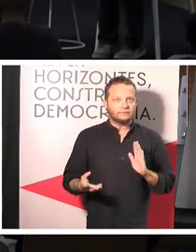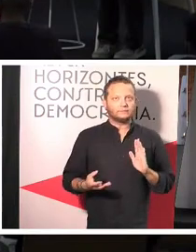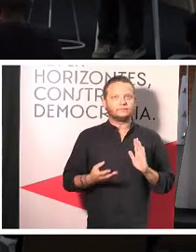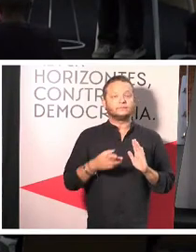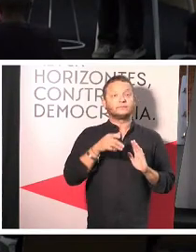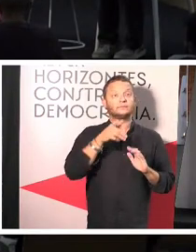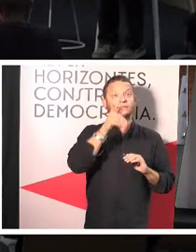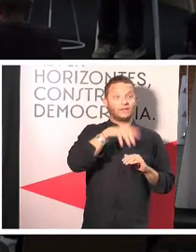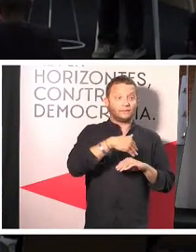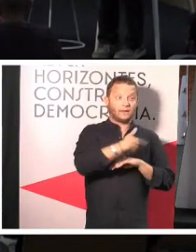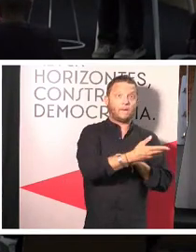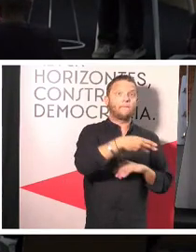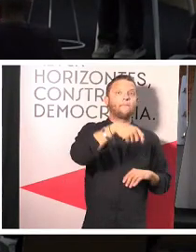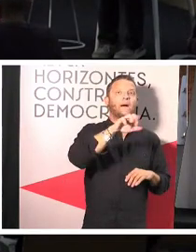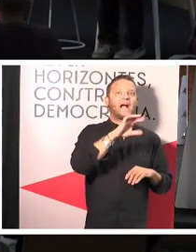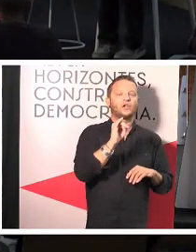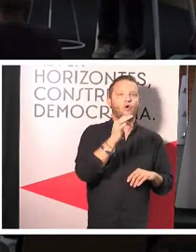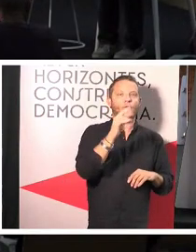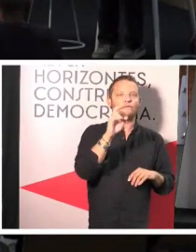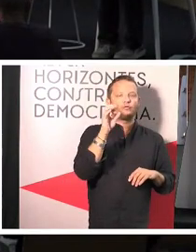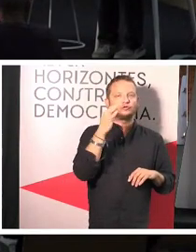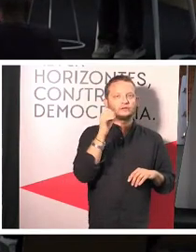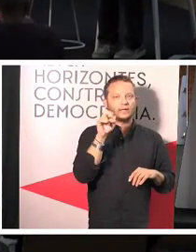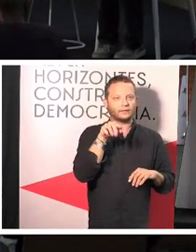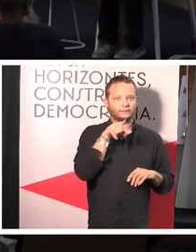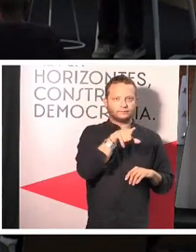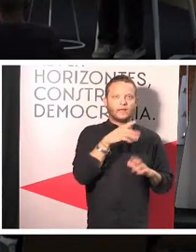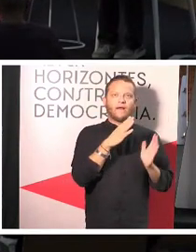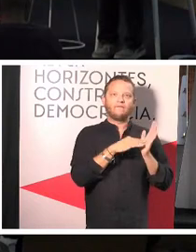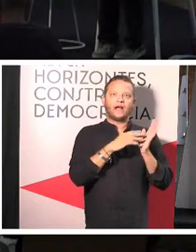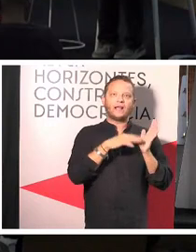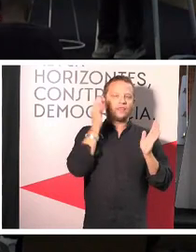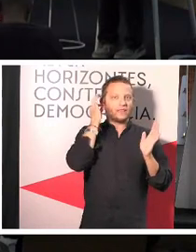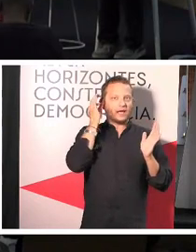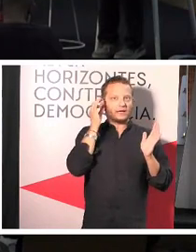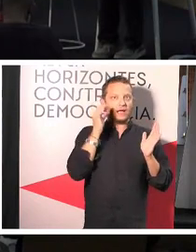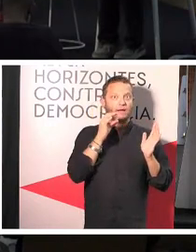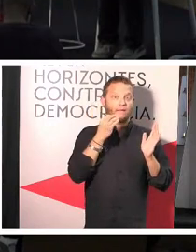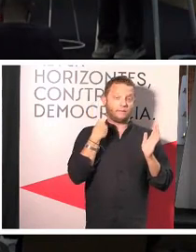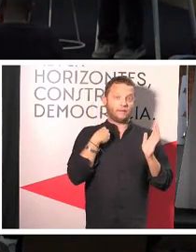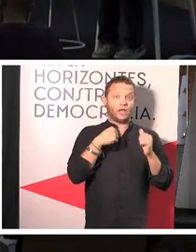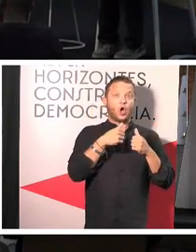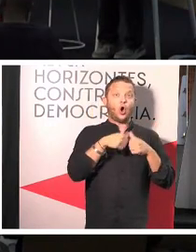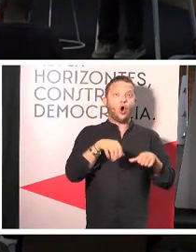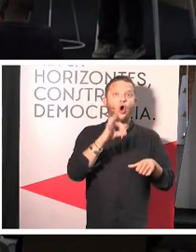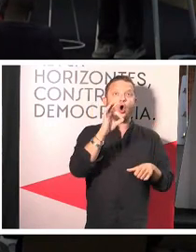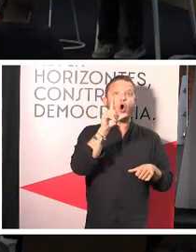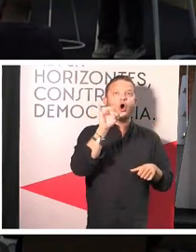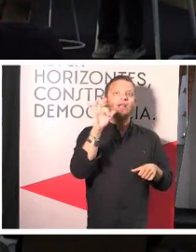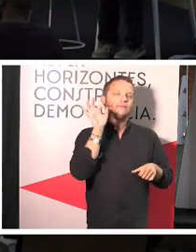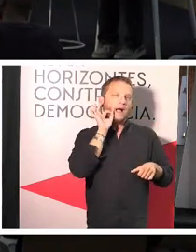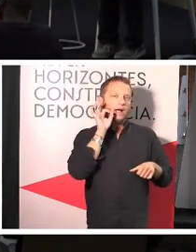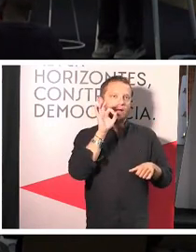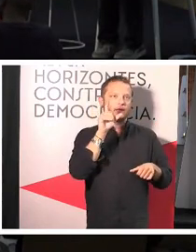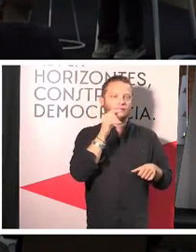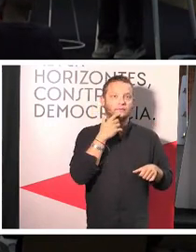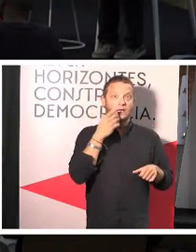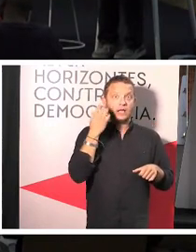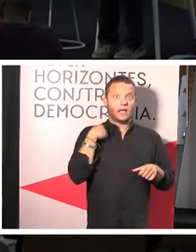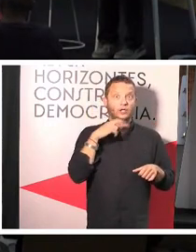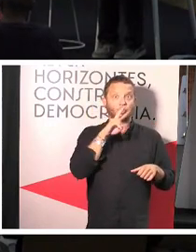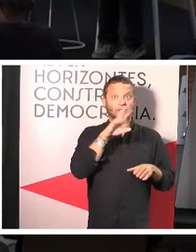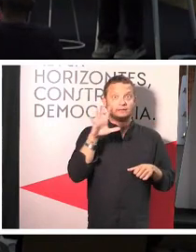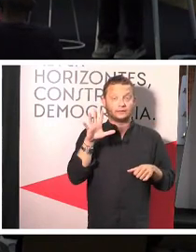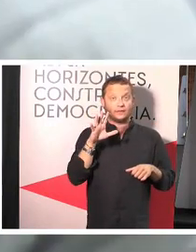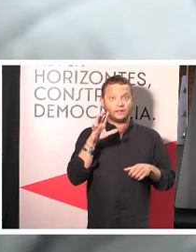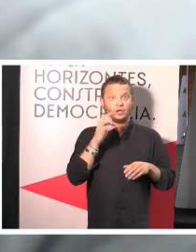A su lado está Mayo Fuster, que es una valenciana olivense, de Oliva, según tengo entendido, también del año 75,